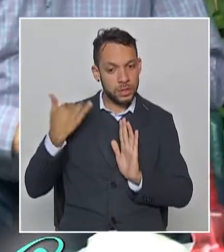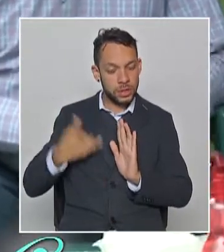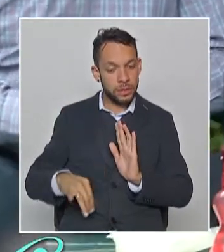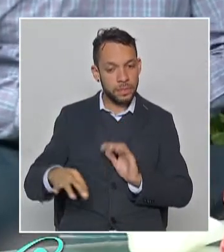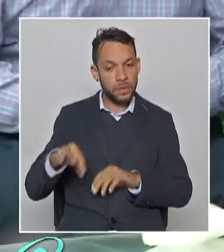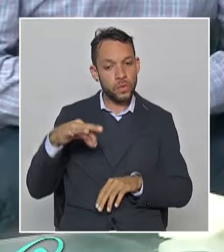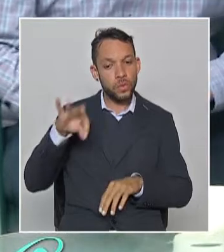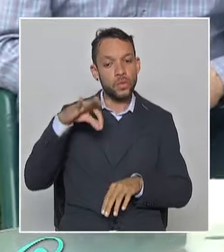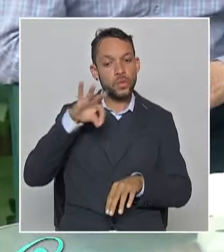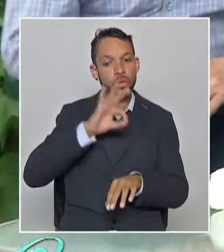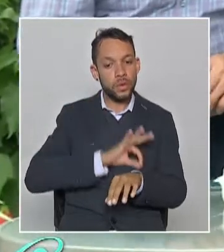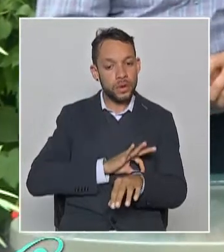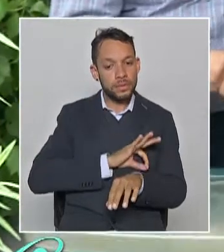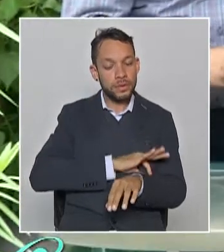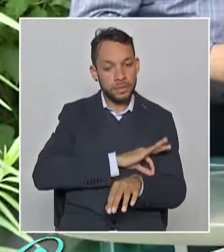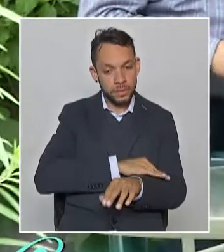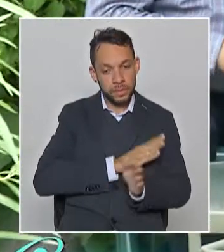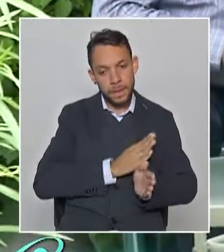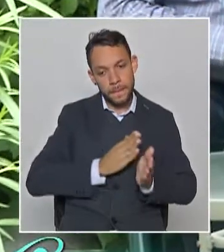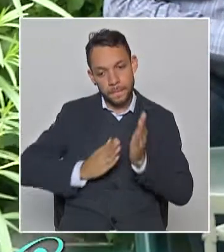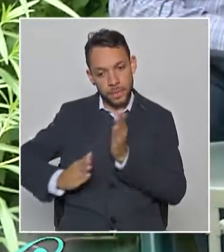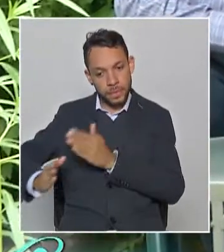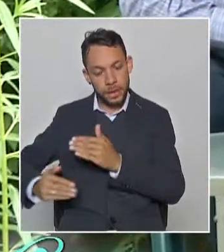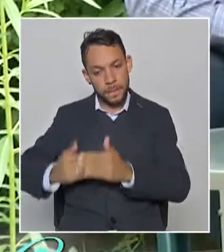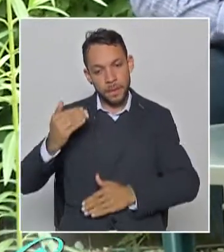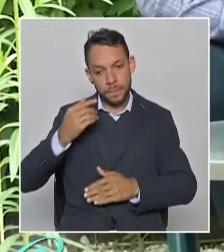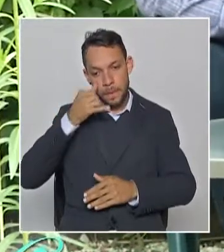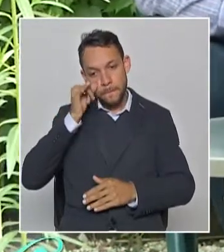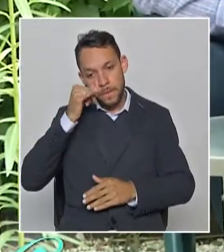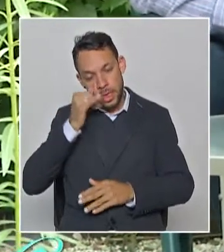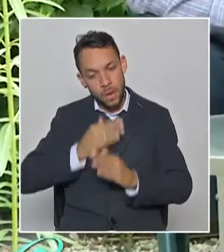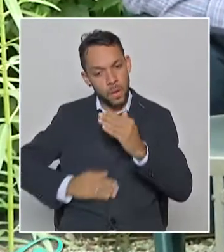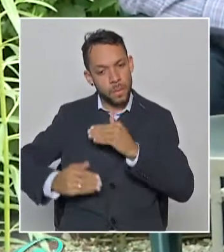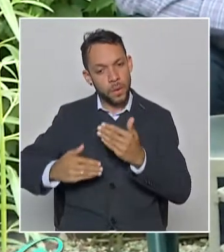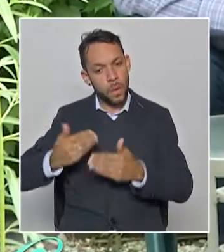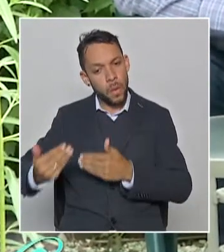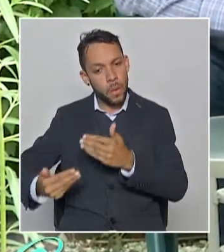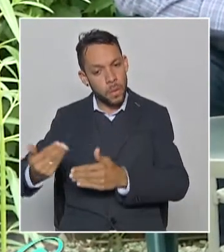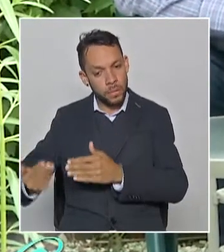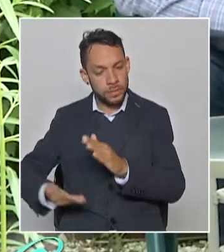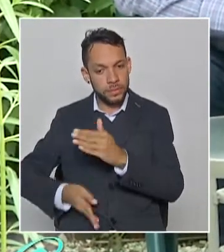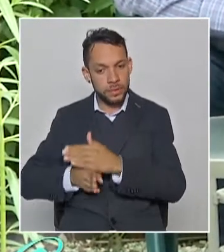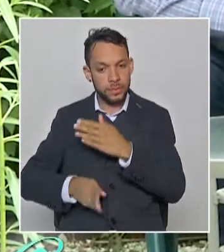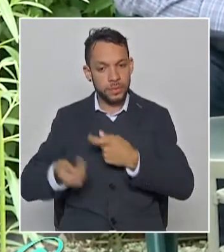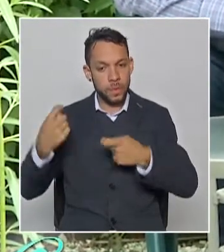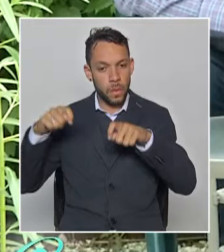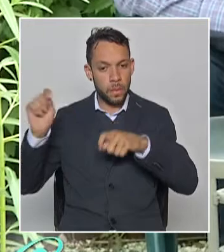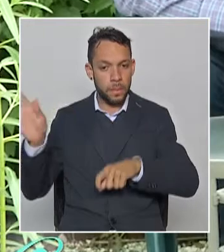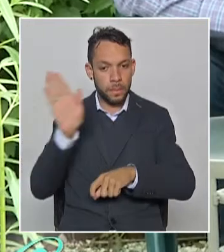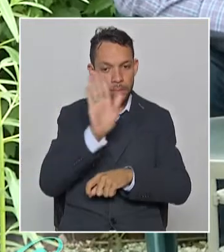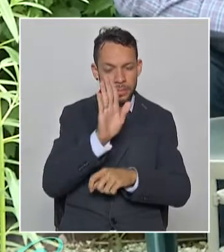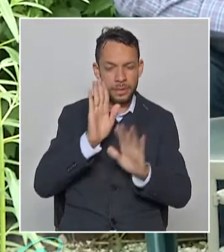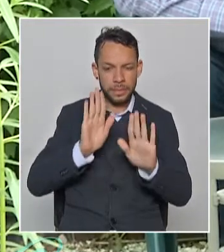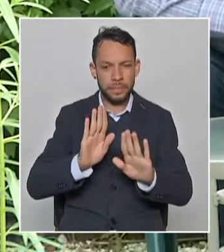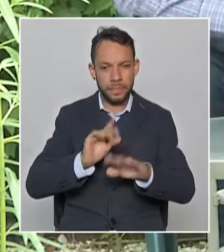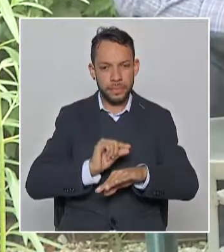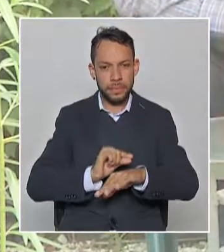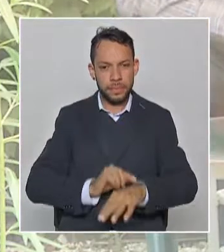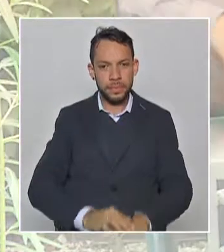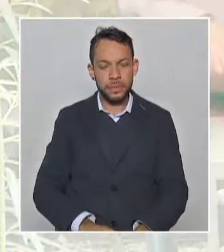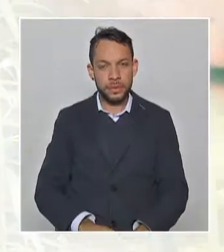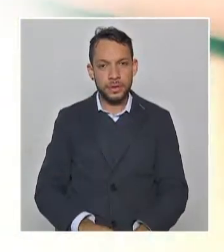de sensibilización, ya está en terapia y es bueno que ustedes vean cómo es el procedimiento después de este corte comerciales. Ya regresamos.